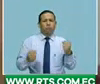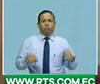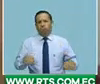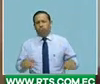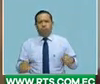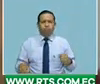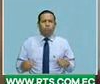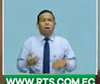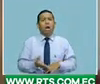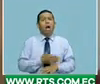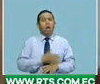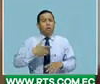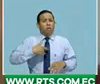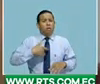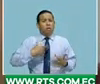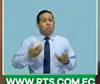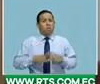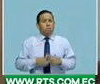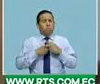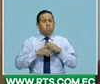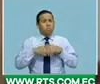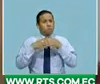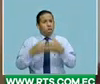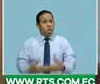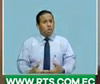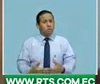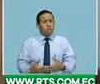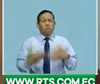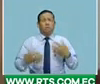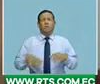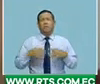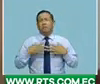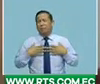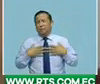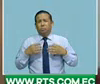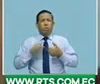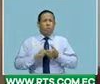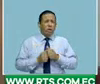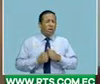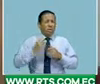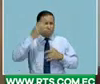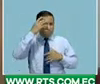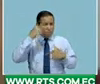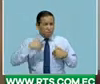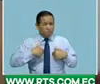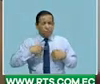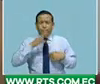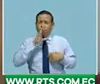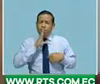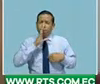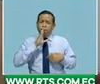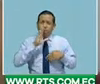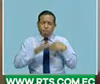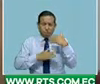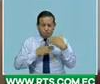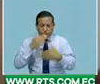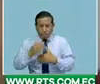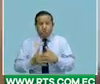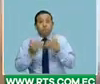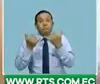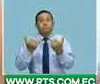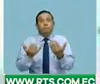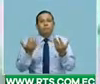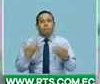que no había médico en ese tiempo y me cogieron los achaques ahí, pero ahí luché hasta que salimos